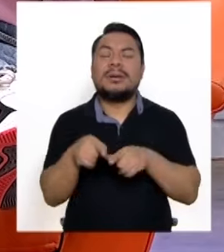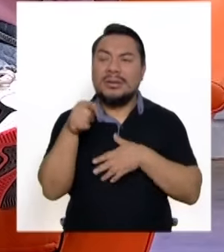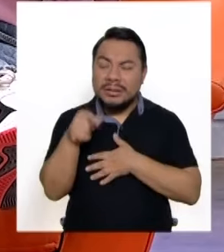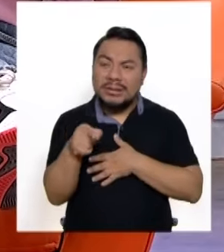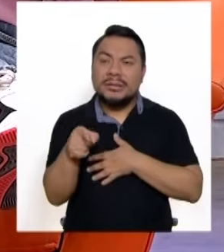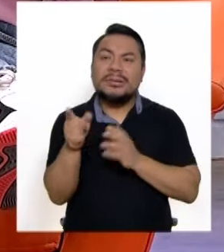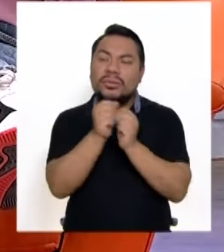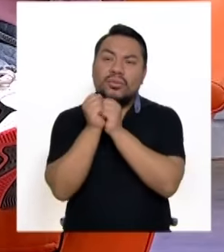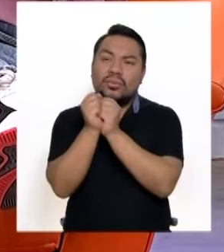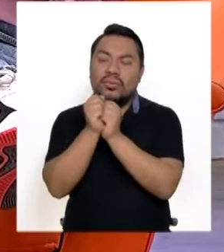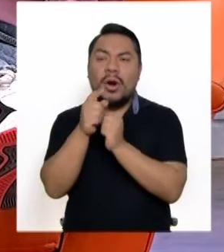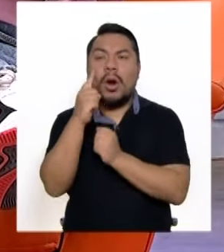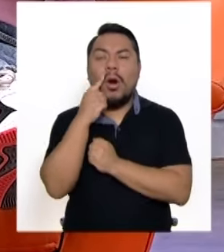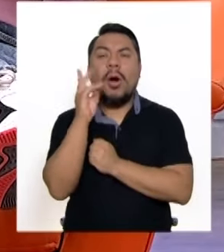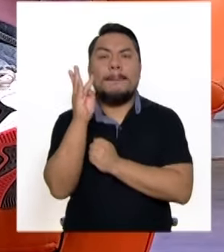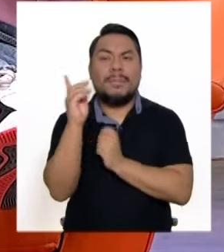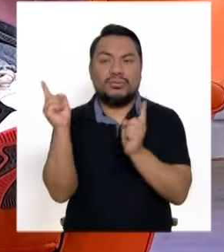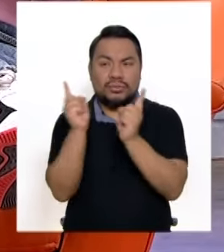la compañía, en este momento,